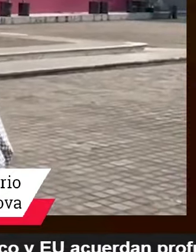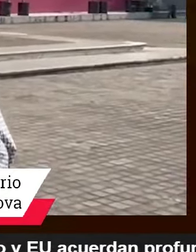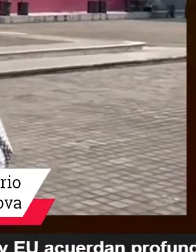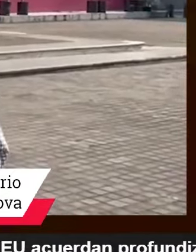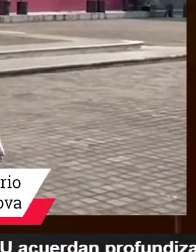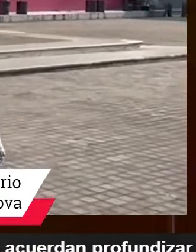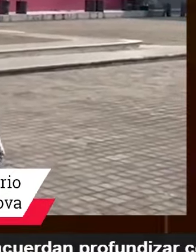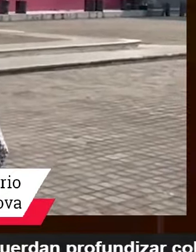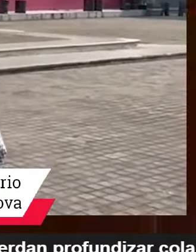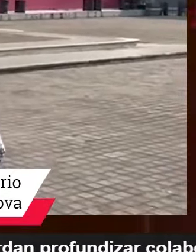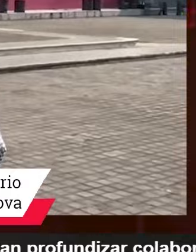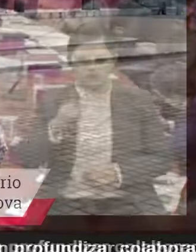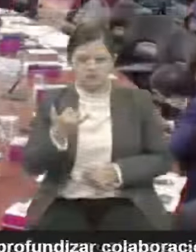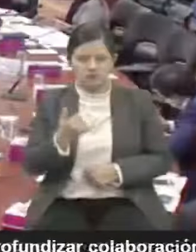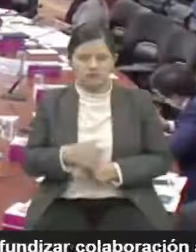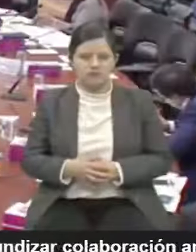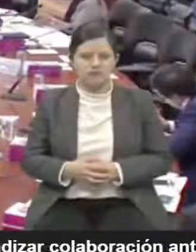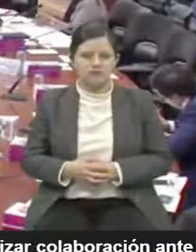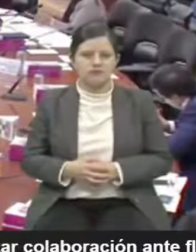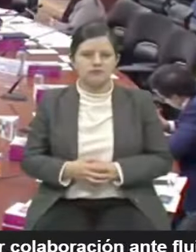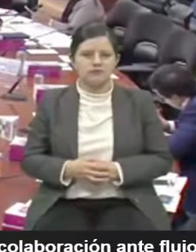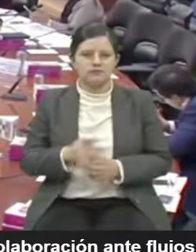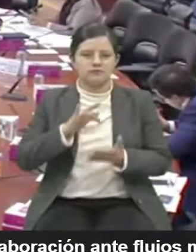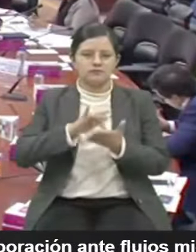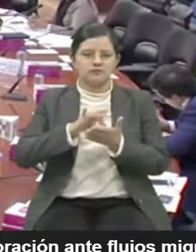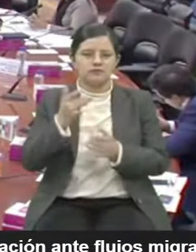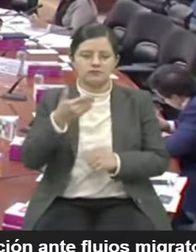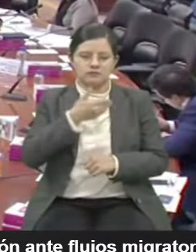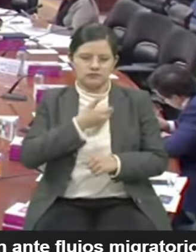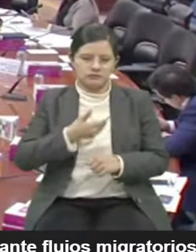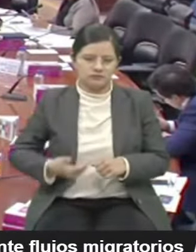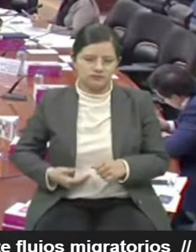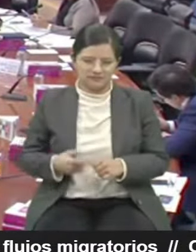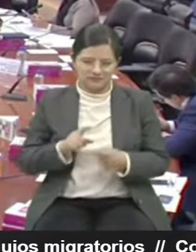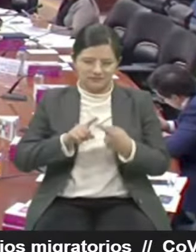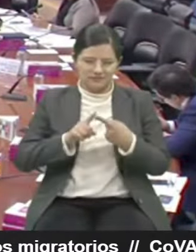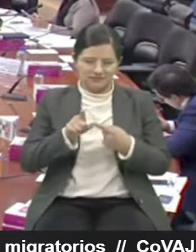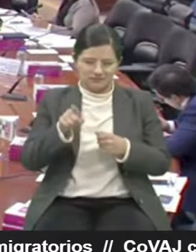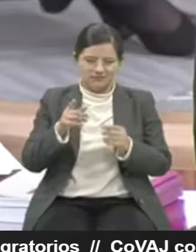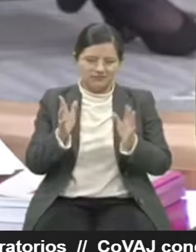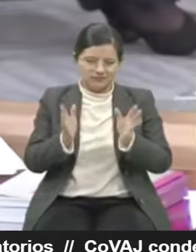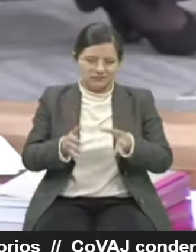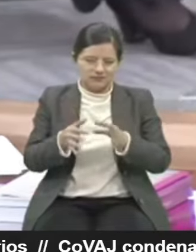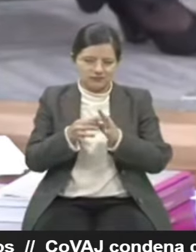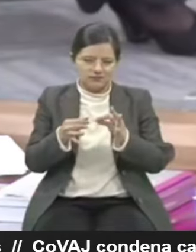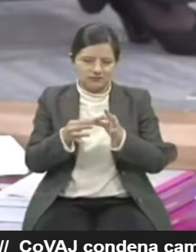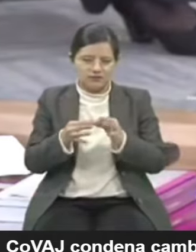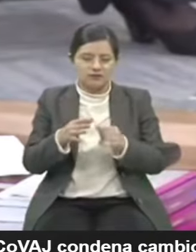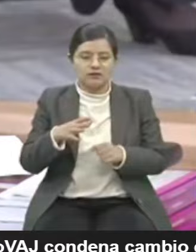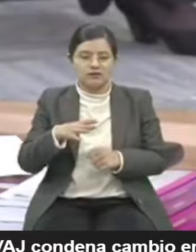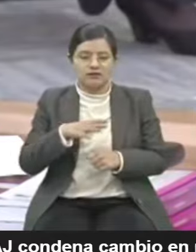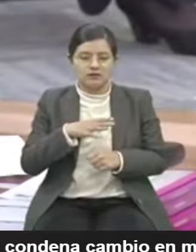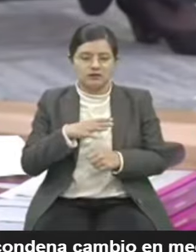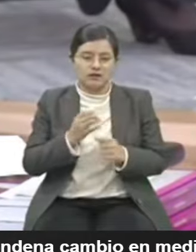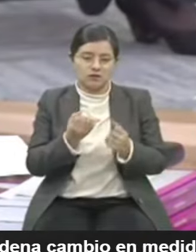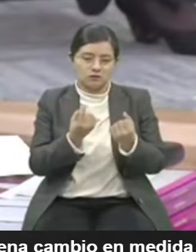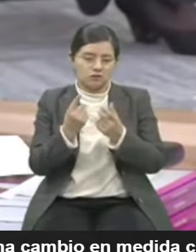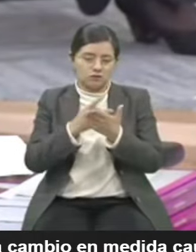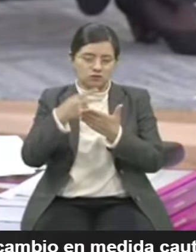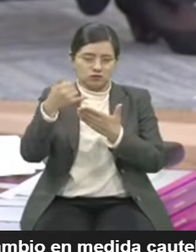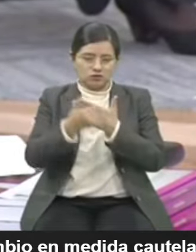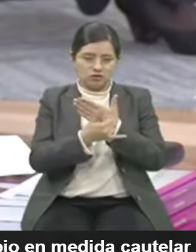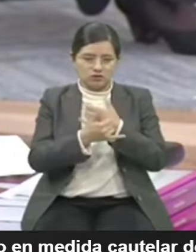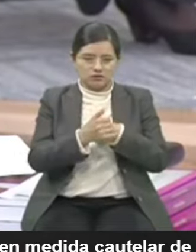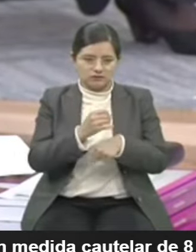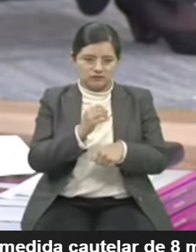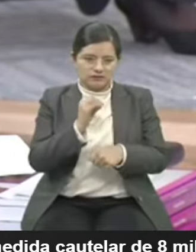y regresamos bueno en primer lugar ya lo señaló usted pero hay partidas que están esteros no canceladas no hay